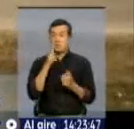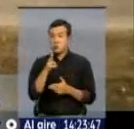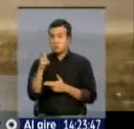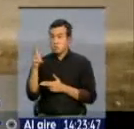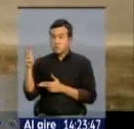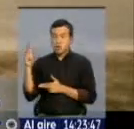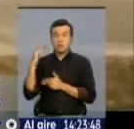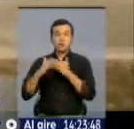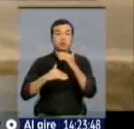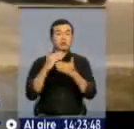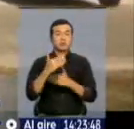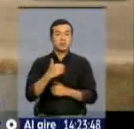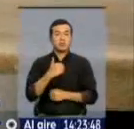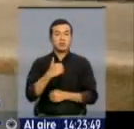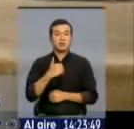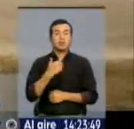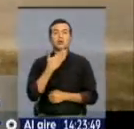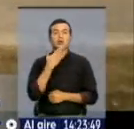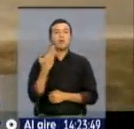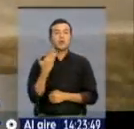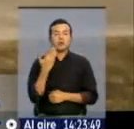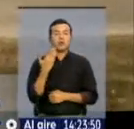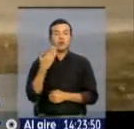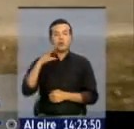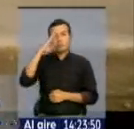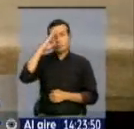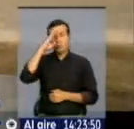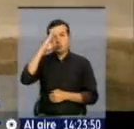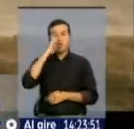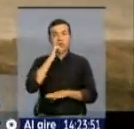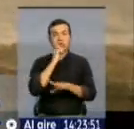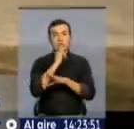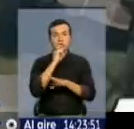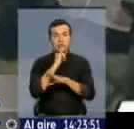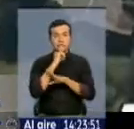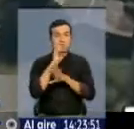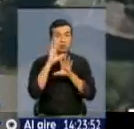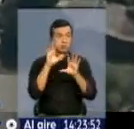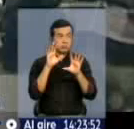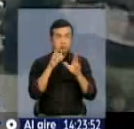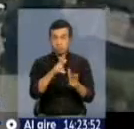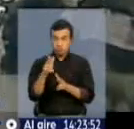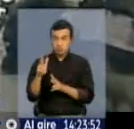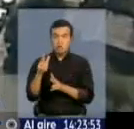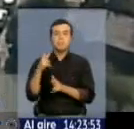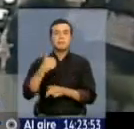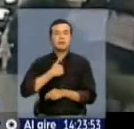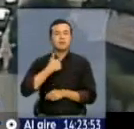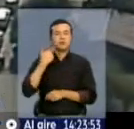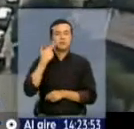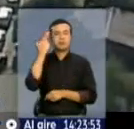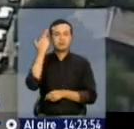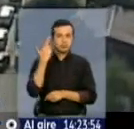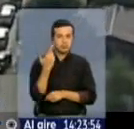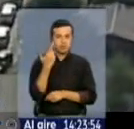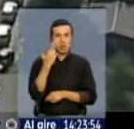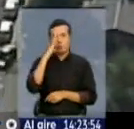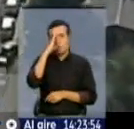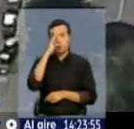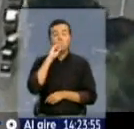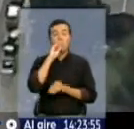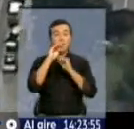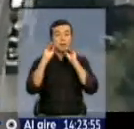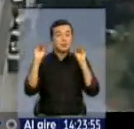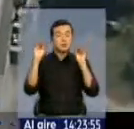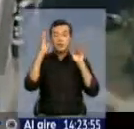y luego ser neutralizado por los miembros de la iglesia, se suicidó, según revela la autopsia. La policía indicó que el ataque